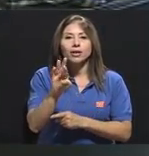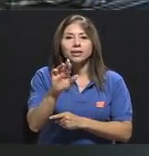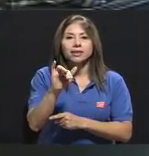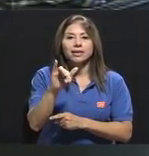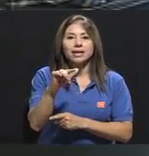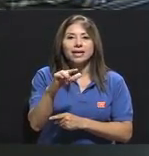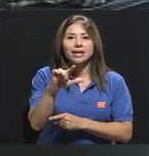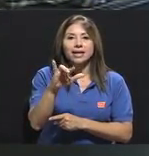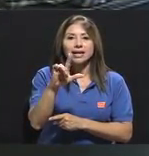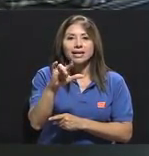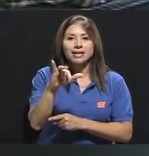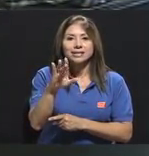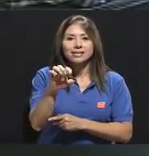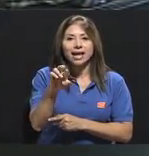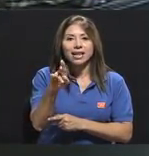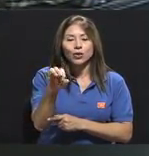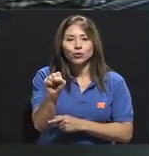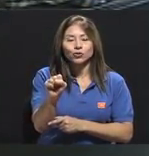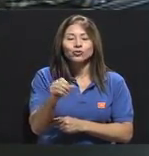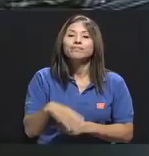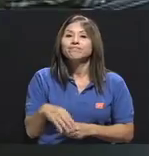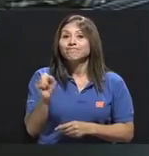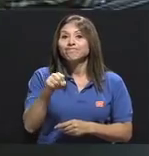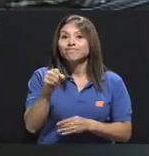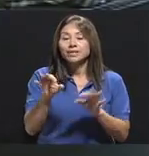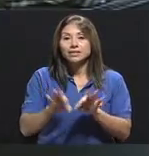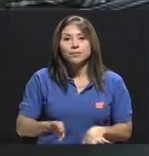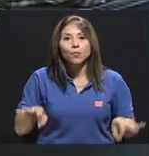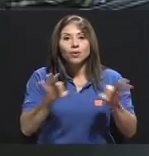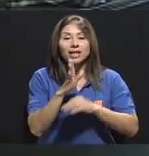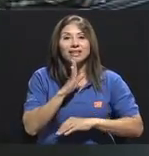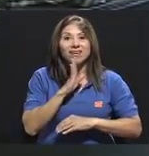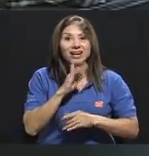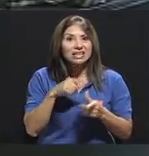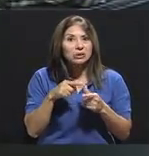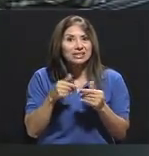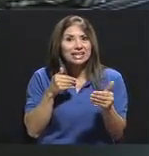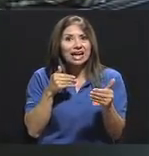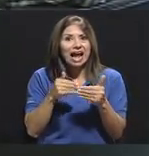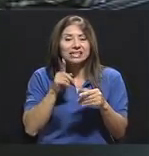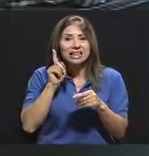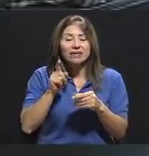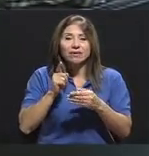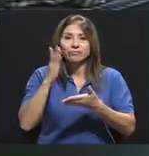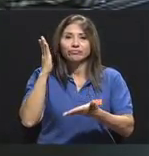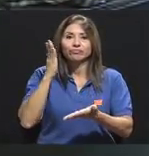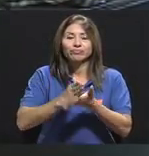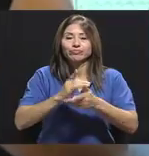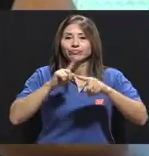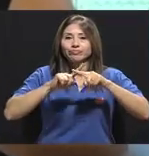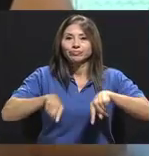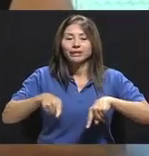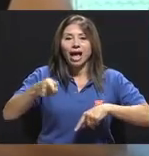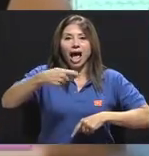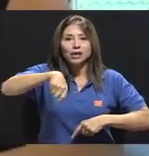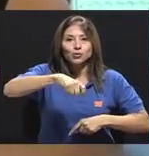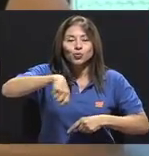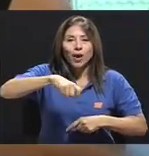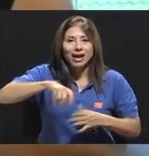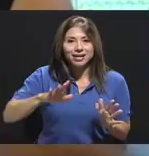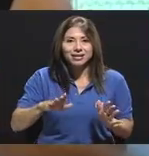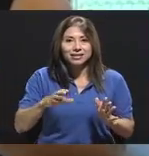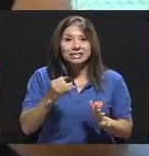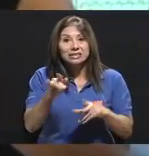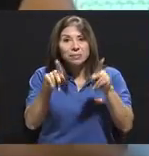importante retomar porque hablábamos anteriormente de que el azúcar se debe eliminar casi que por completo para aquellas personas que padecen de triglicéridos